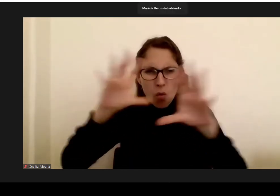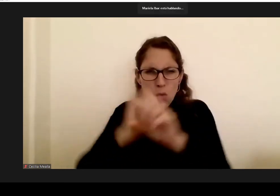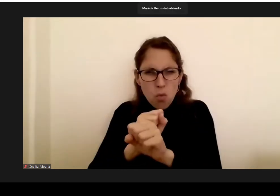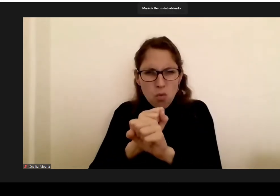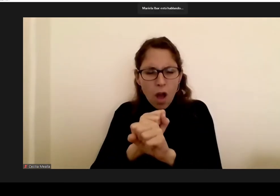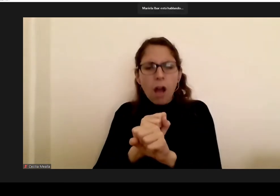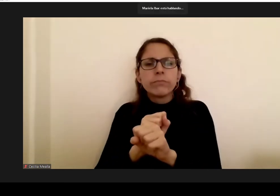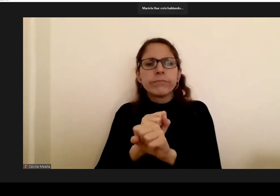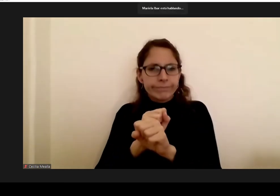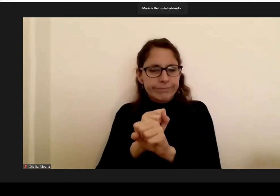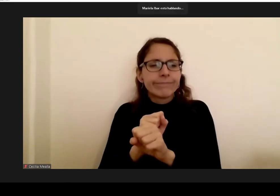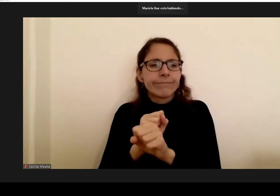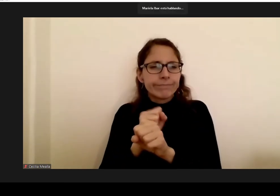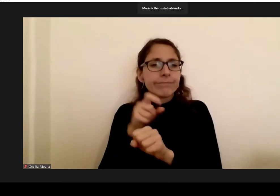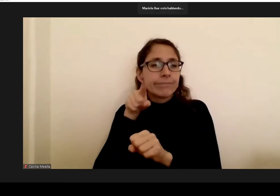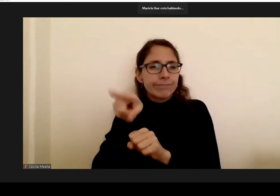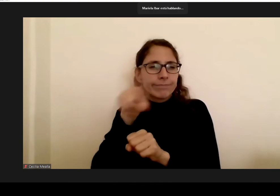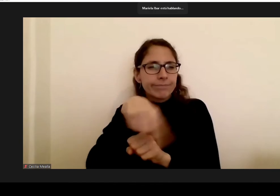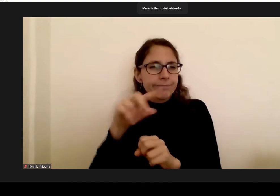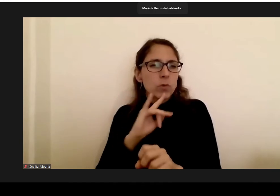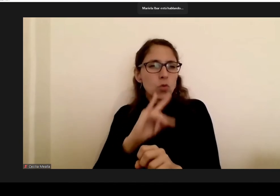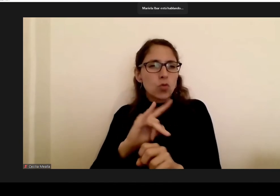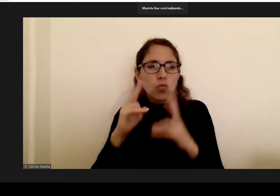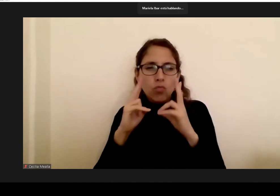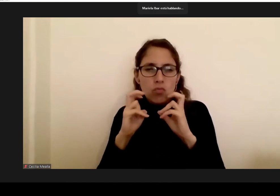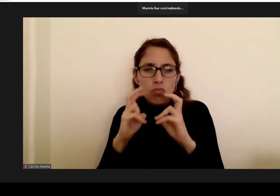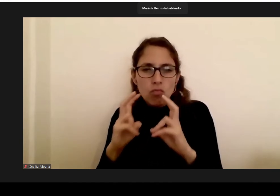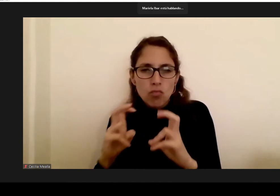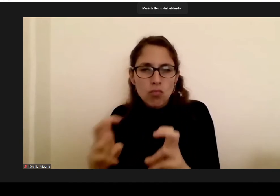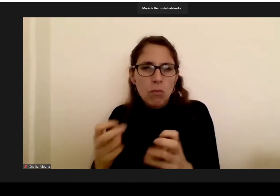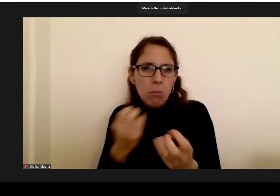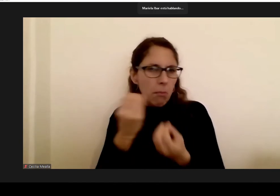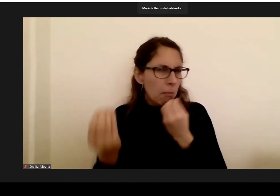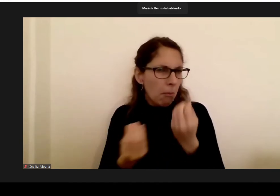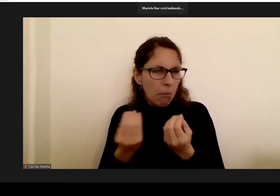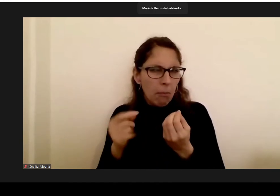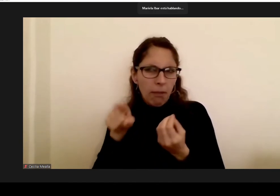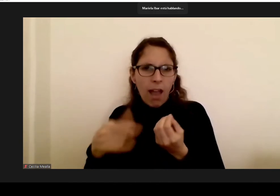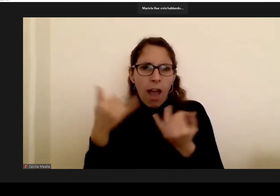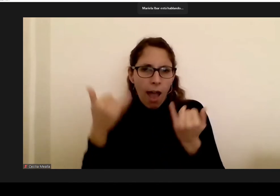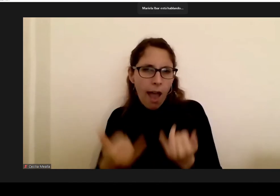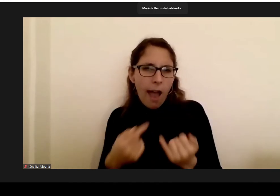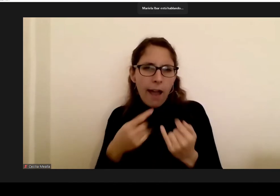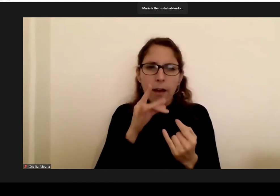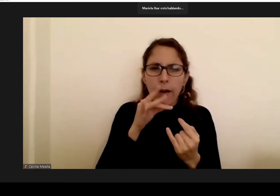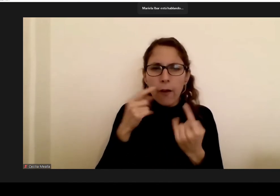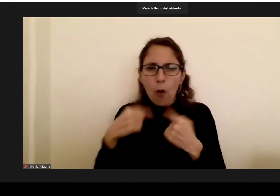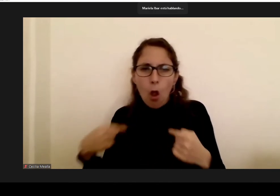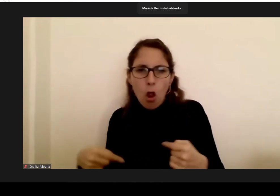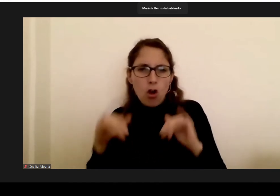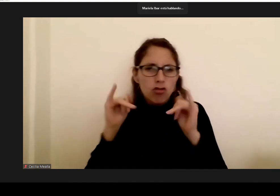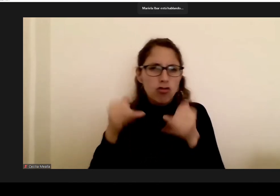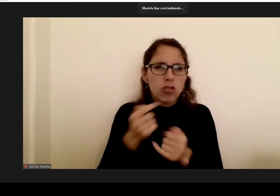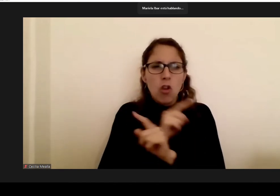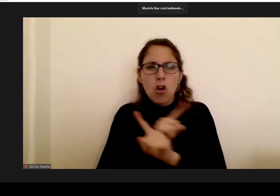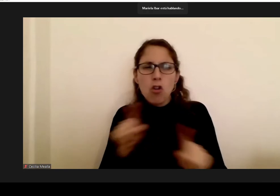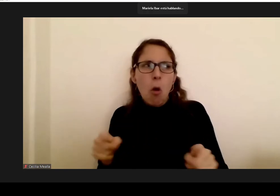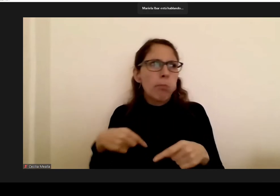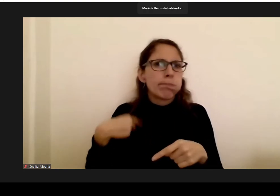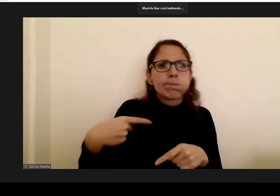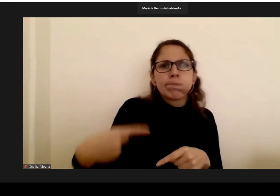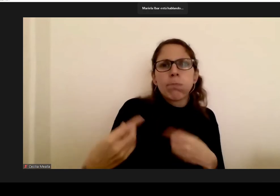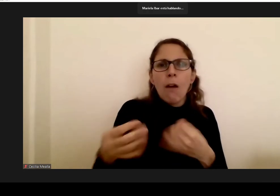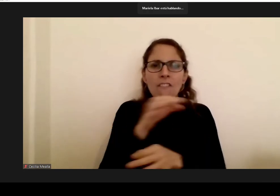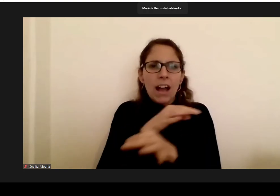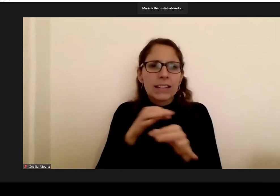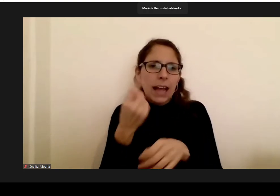ahí tienen que investigar a ver si eso es, si se utiliza una coloración o no, bueno, para qué tipo de bacterias se utiliza y ya le está